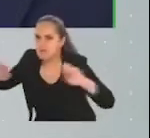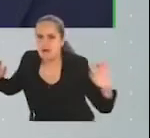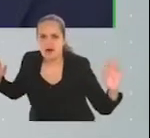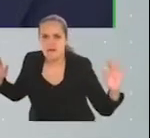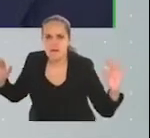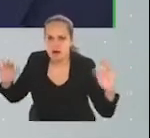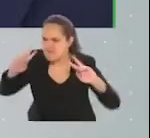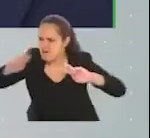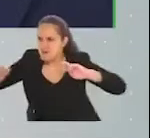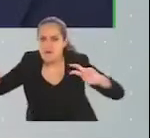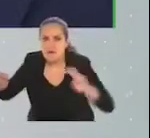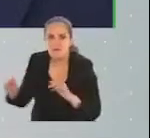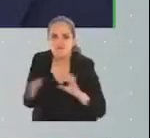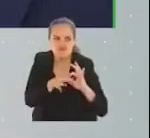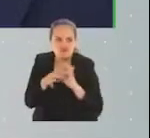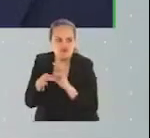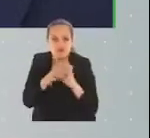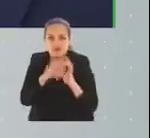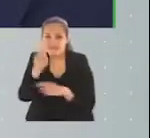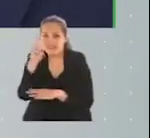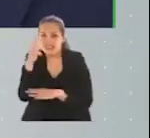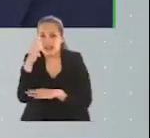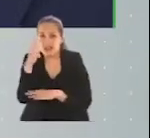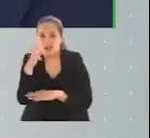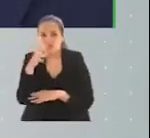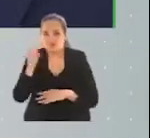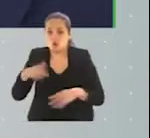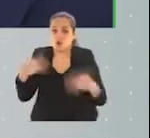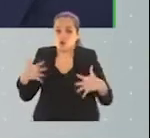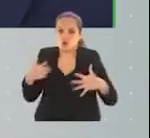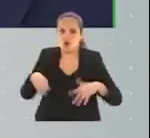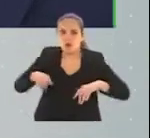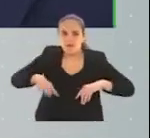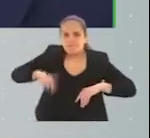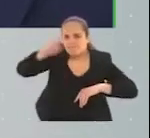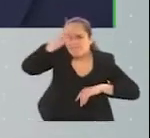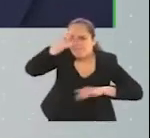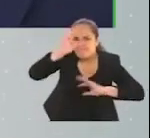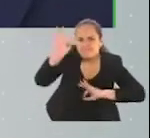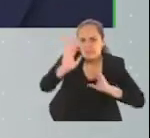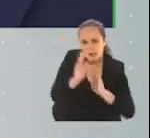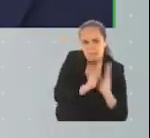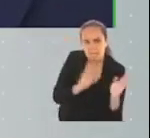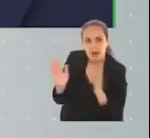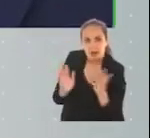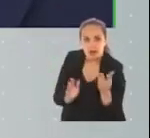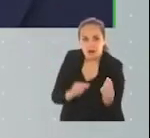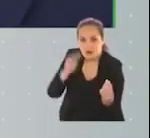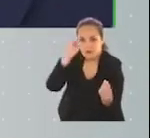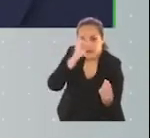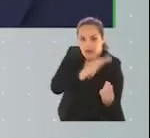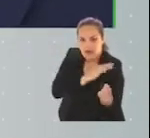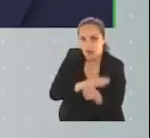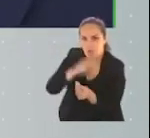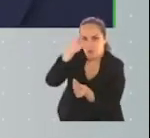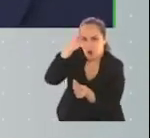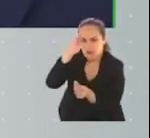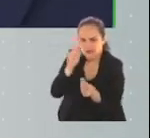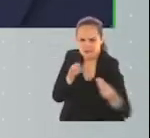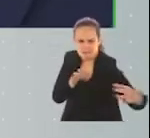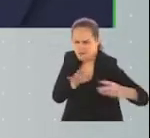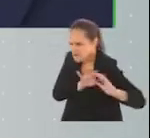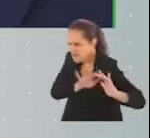se lideró todo el el operativo un operativo muy muy importante por parte del ejército de la y de la misma policía